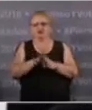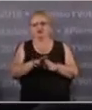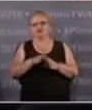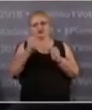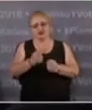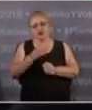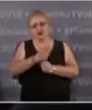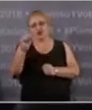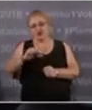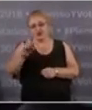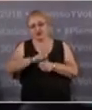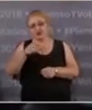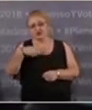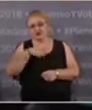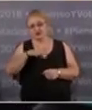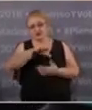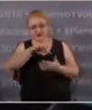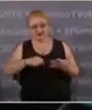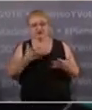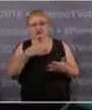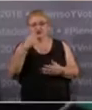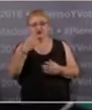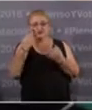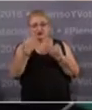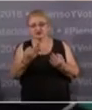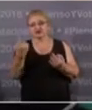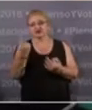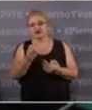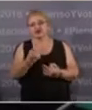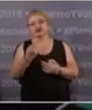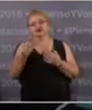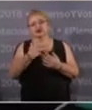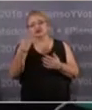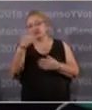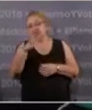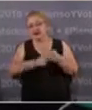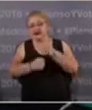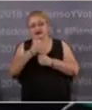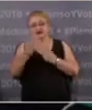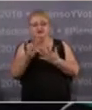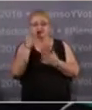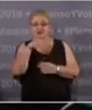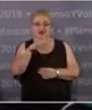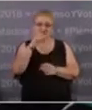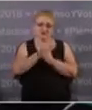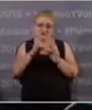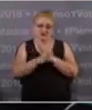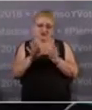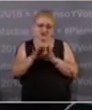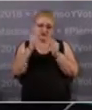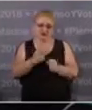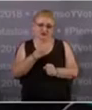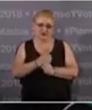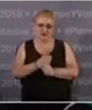país es justamente una muestra de que tenemos 10 años haciendo mal las cosas en materia de seguridad. Hoy en día tenemos sin duda el